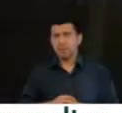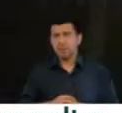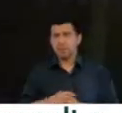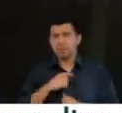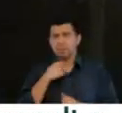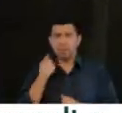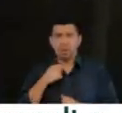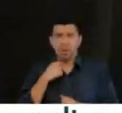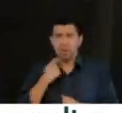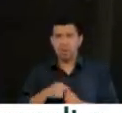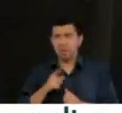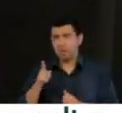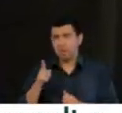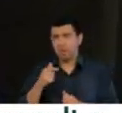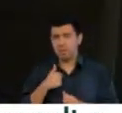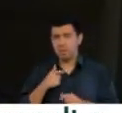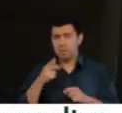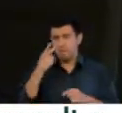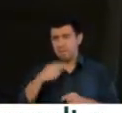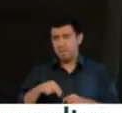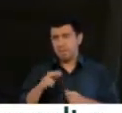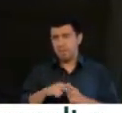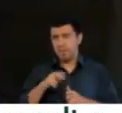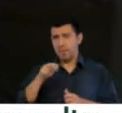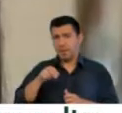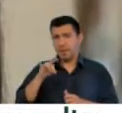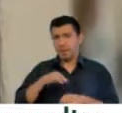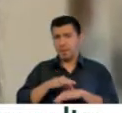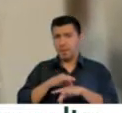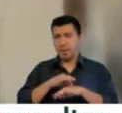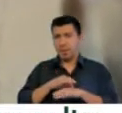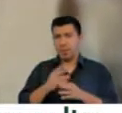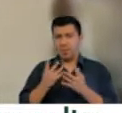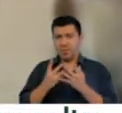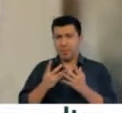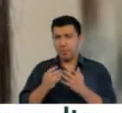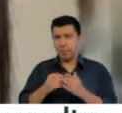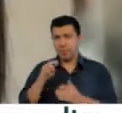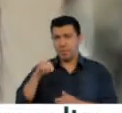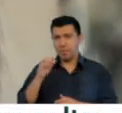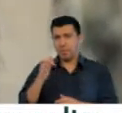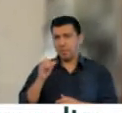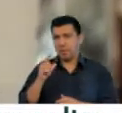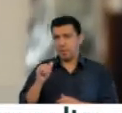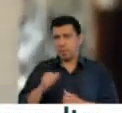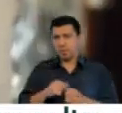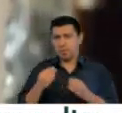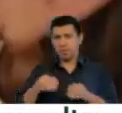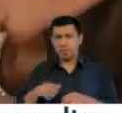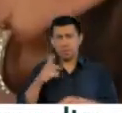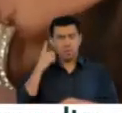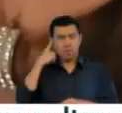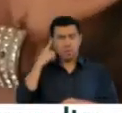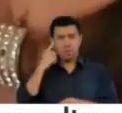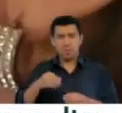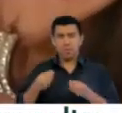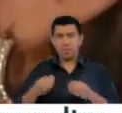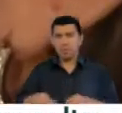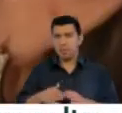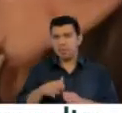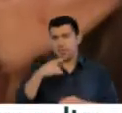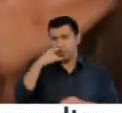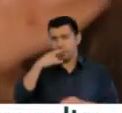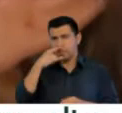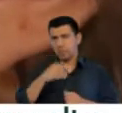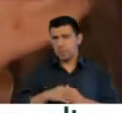Mi hija tiene una neurofibromatosis tipo 2. Mi hija lleva 9 cirugías, pérdida de oído y el olfato. Mi hija, para